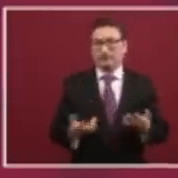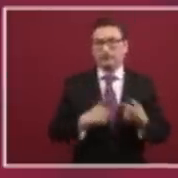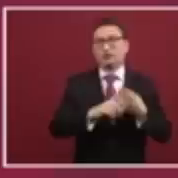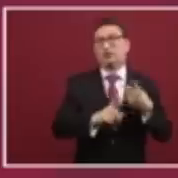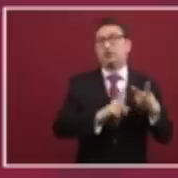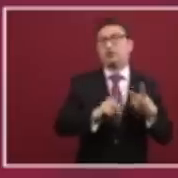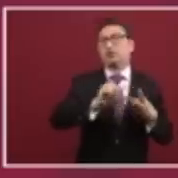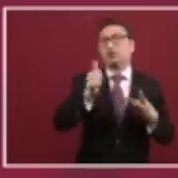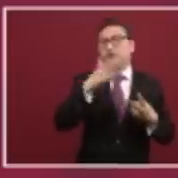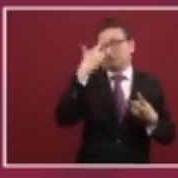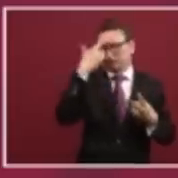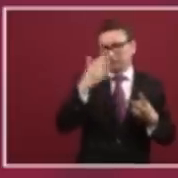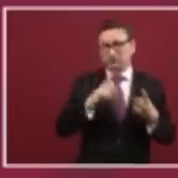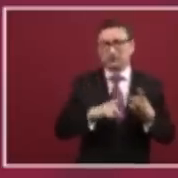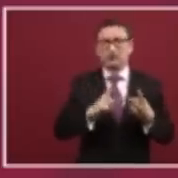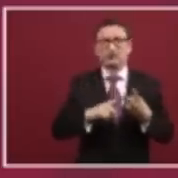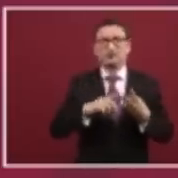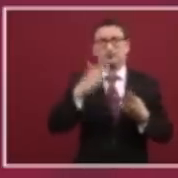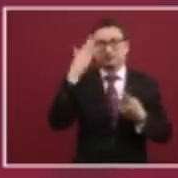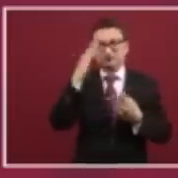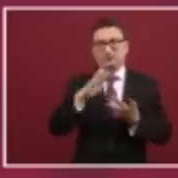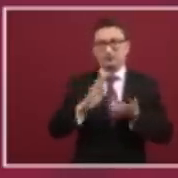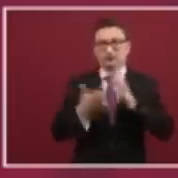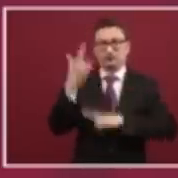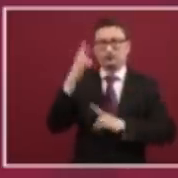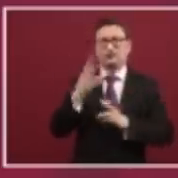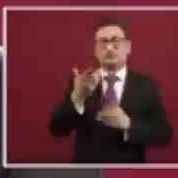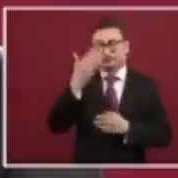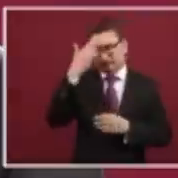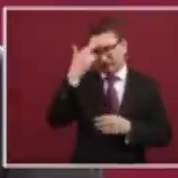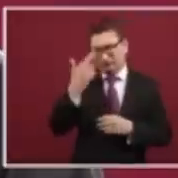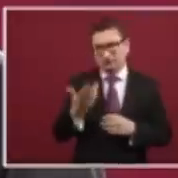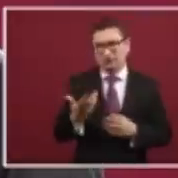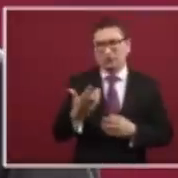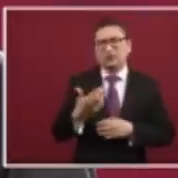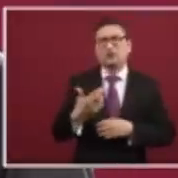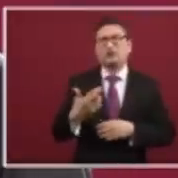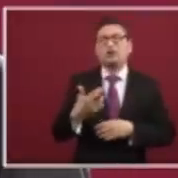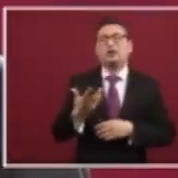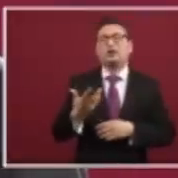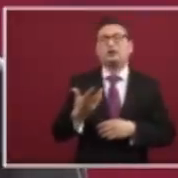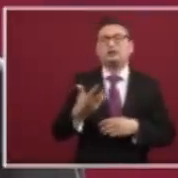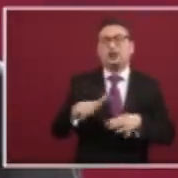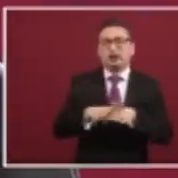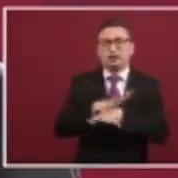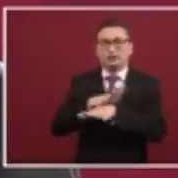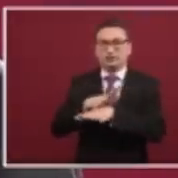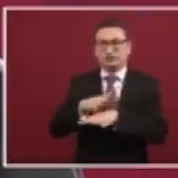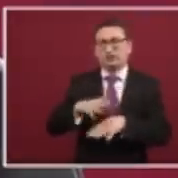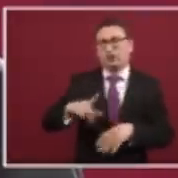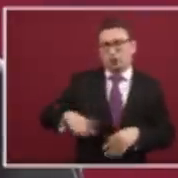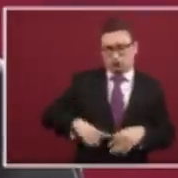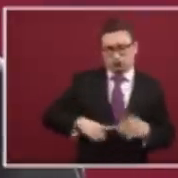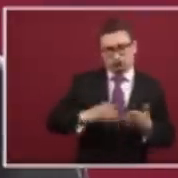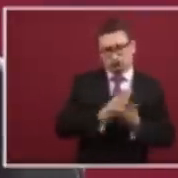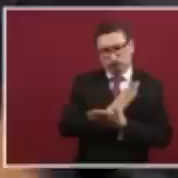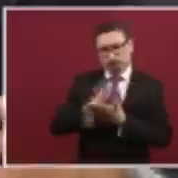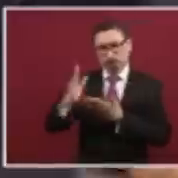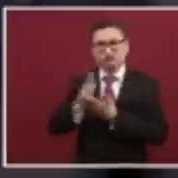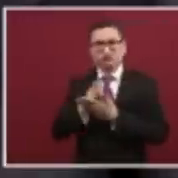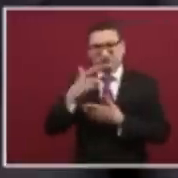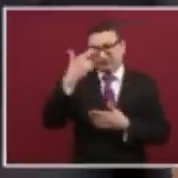Otra transformación, el movimiento de reforma, la separación del Estado,